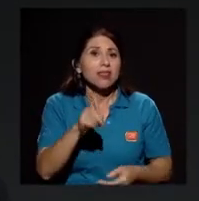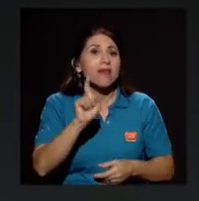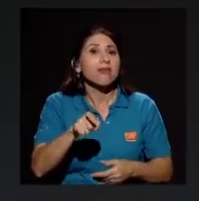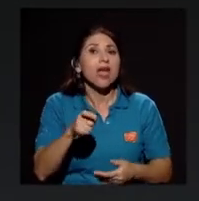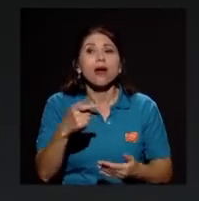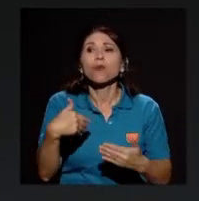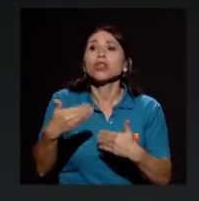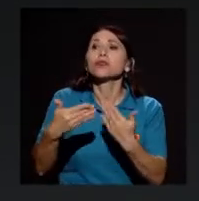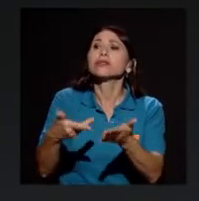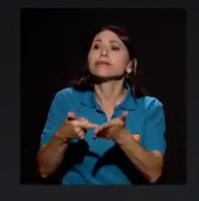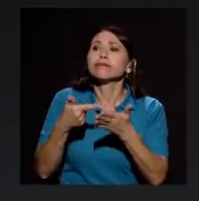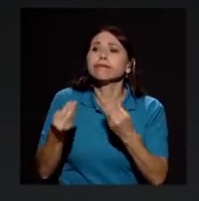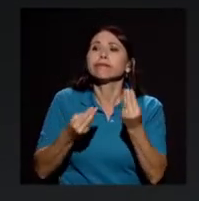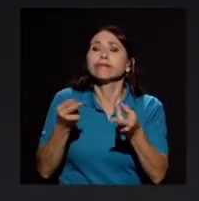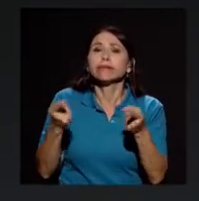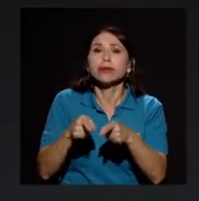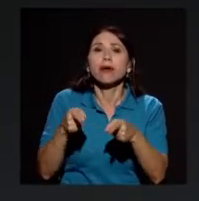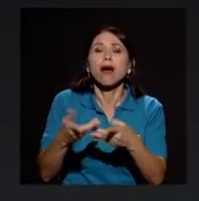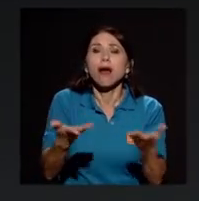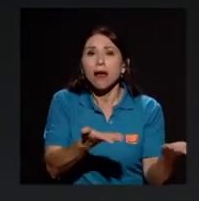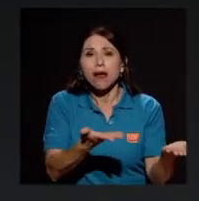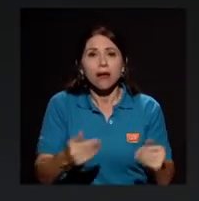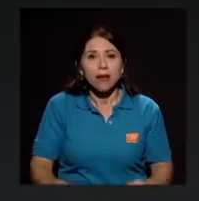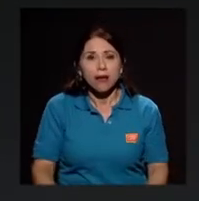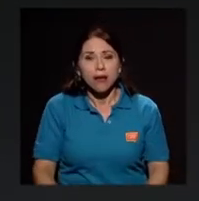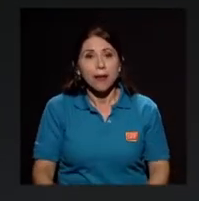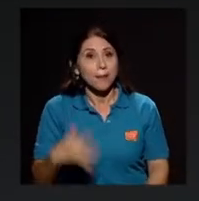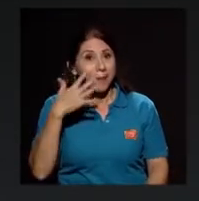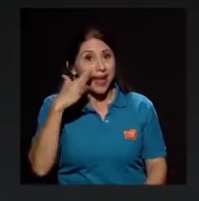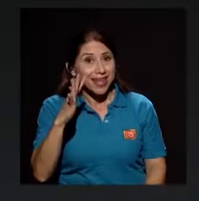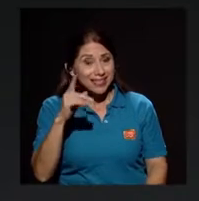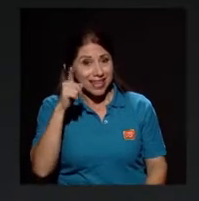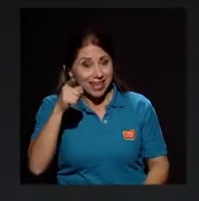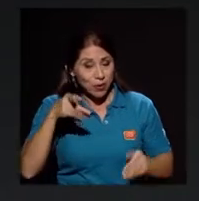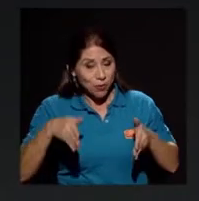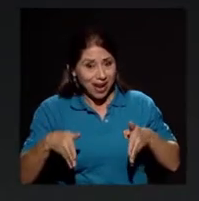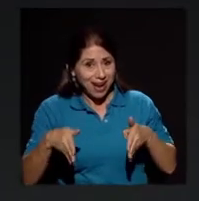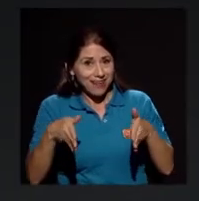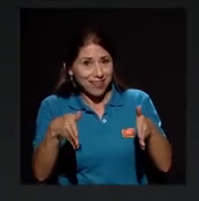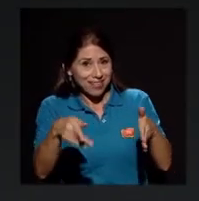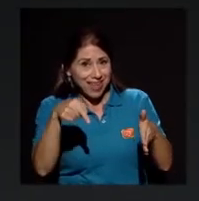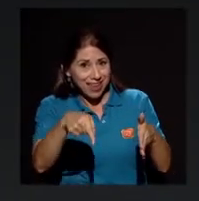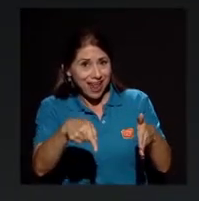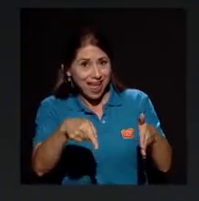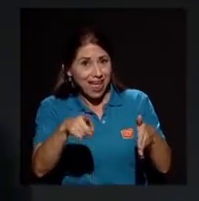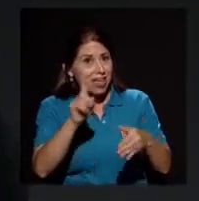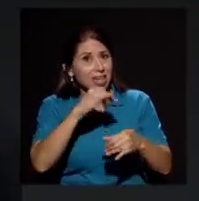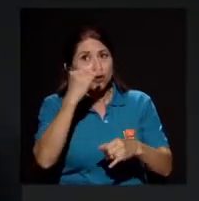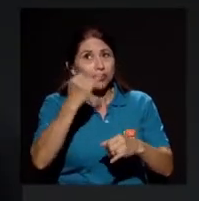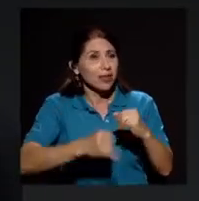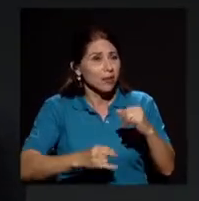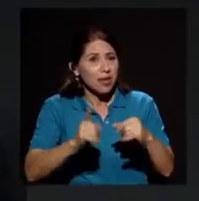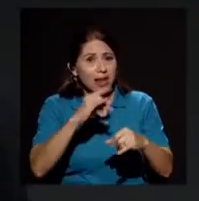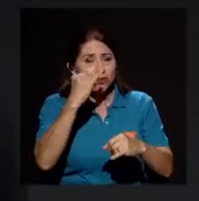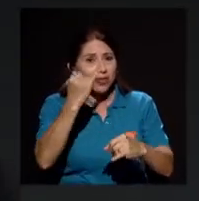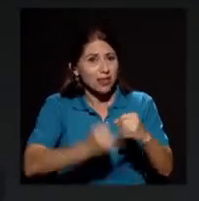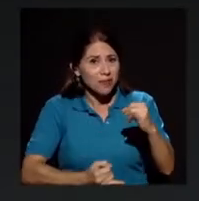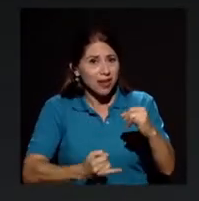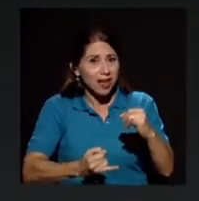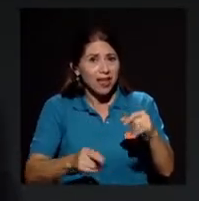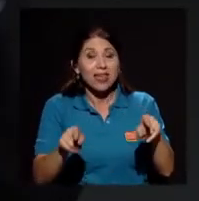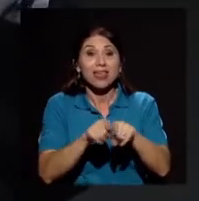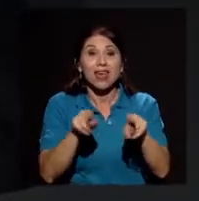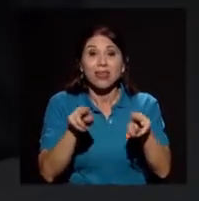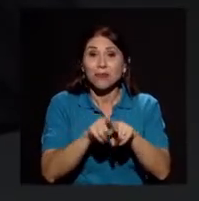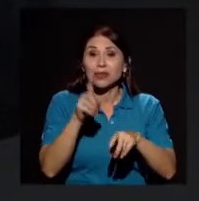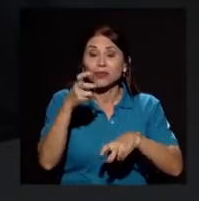parece que hay una carretera que no se termina y no se termina y además parece que uno